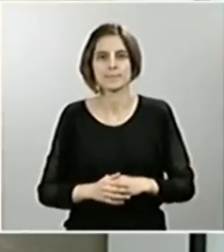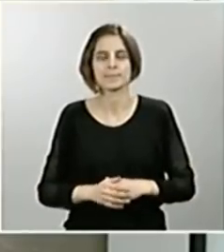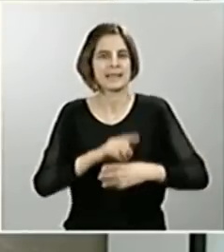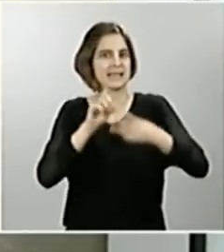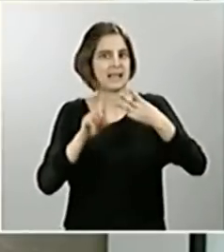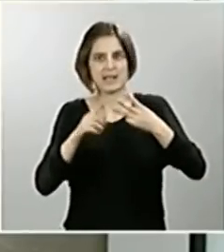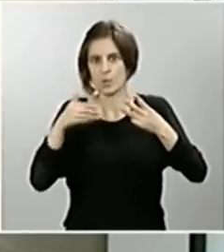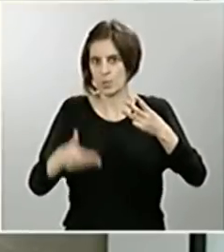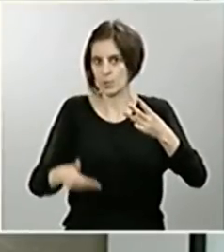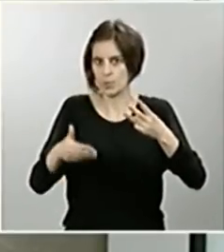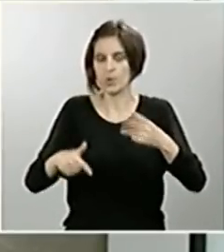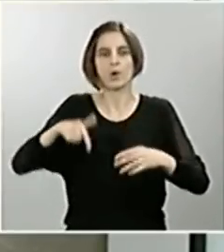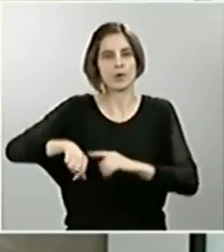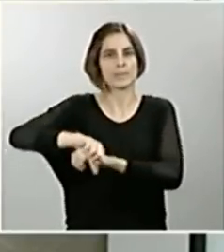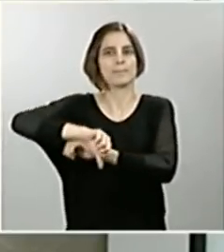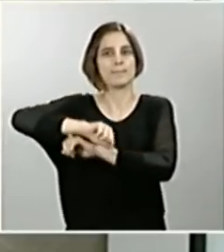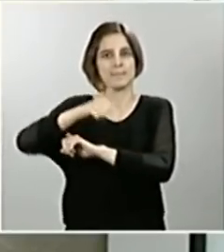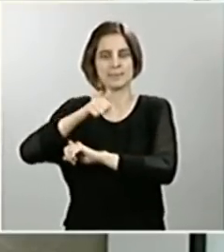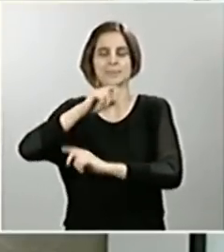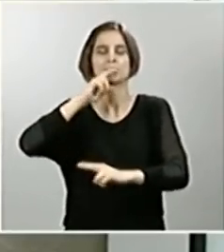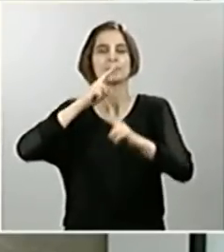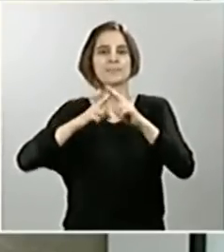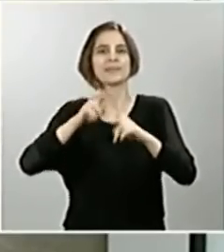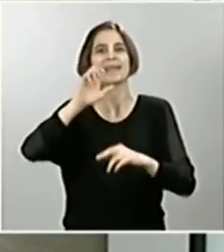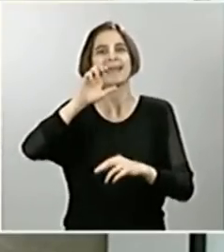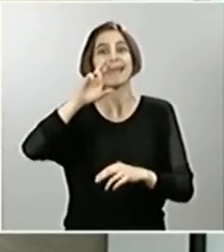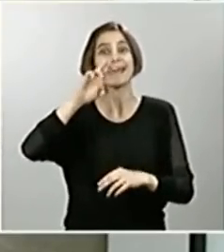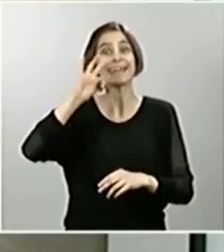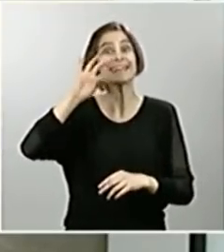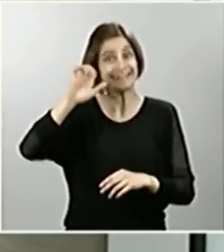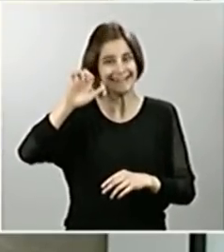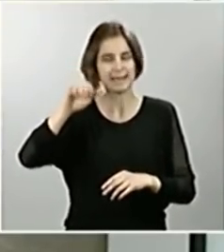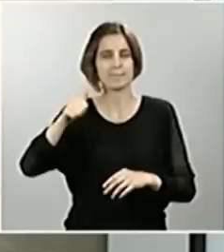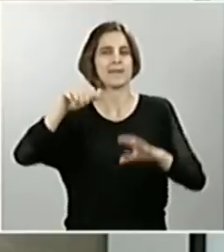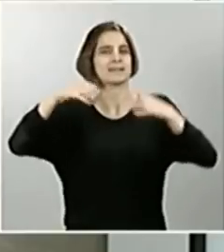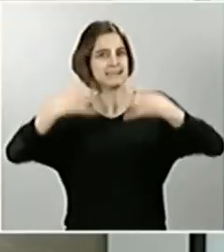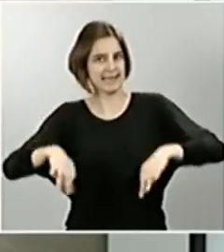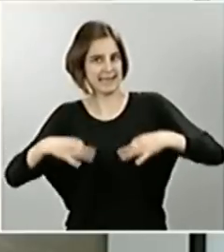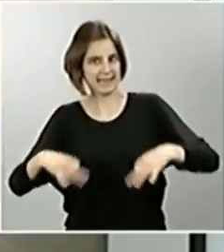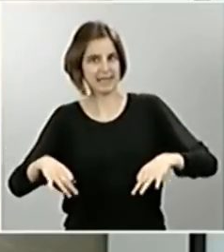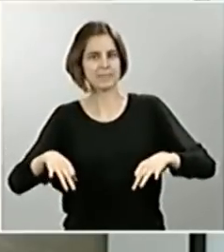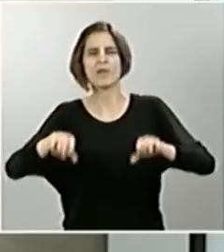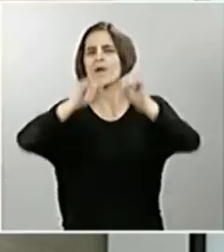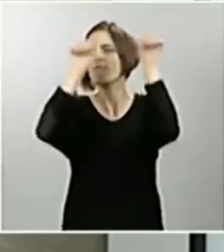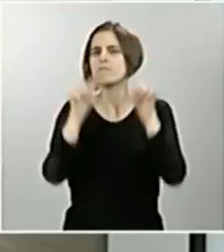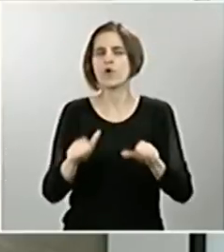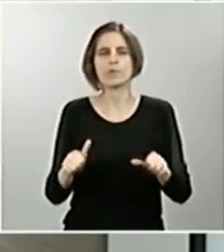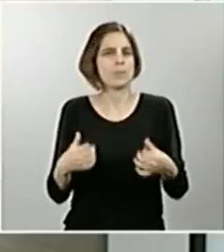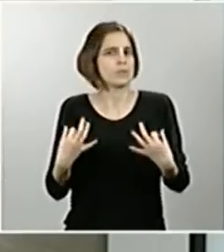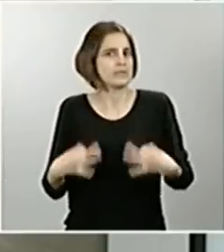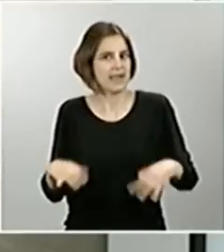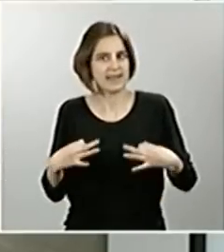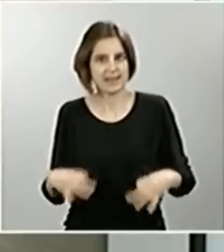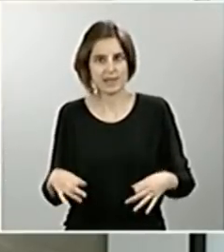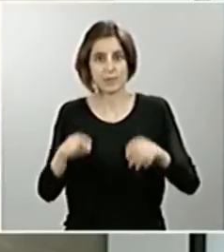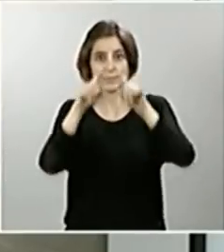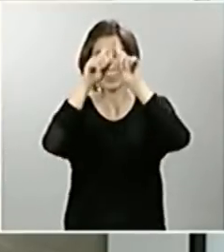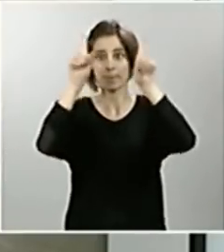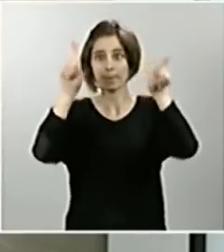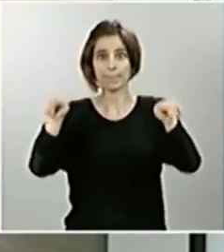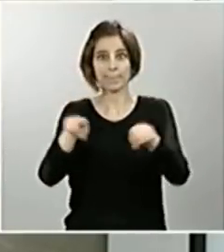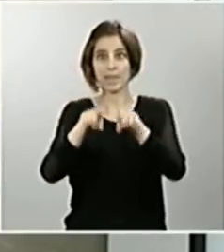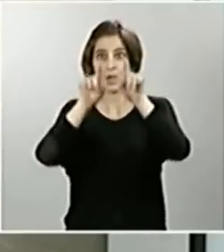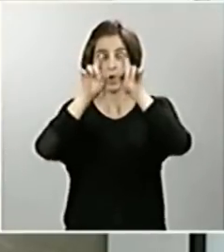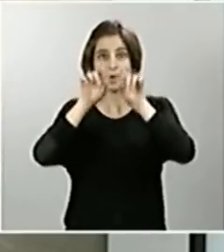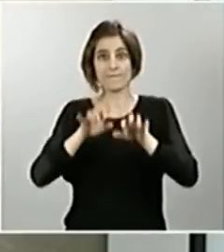dos denominados ERTEs con un mecanismo moi sencillo, un formulario que van a tener que cubrir as empresas con